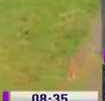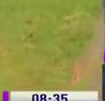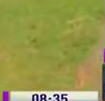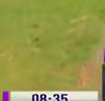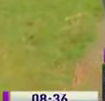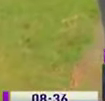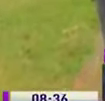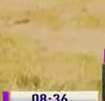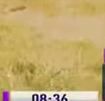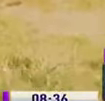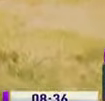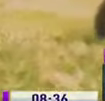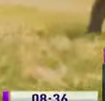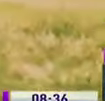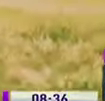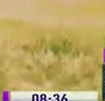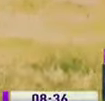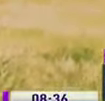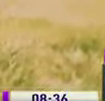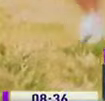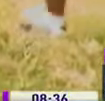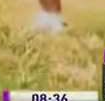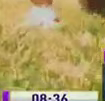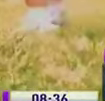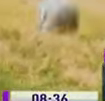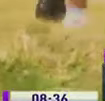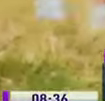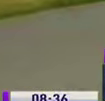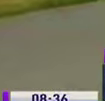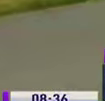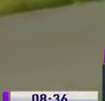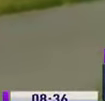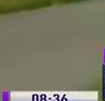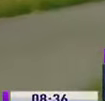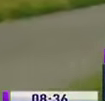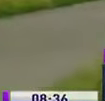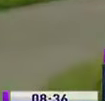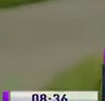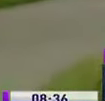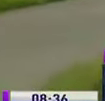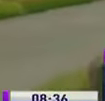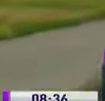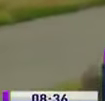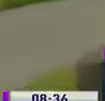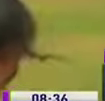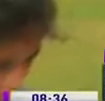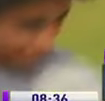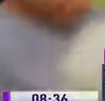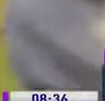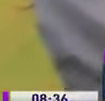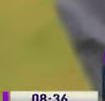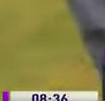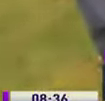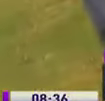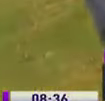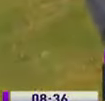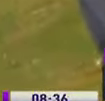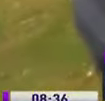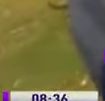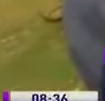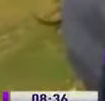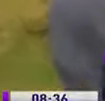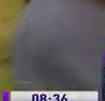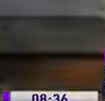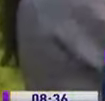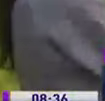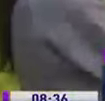perros sin correa. Si tienen perros que les tengan con correas, por seguridad a los niños. ¿Y cada cuánto le toca baño,